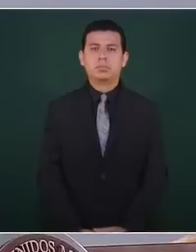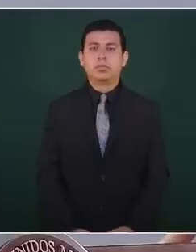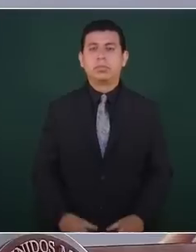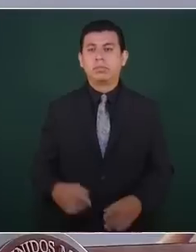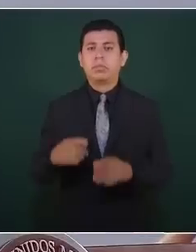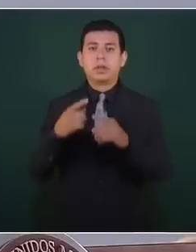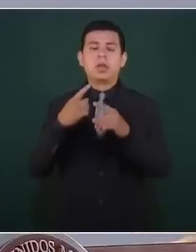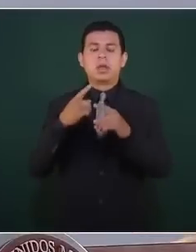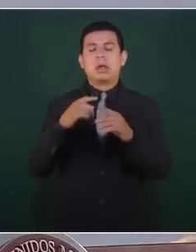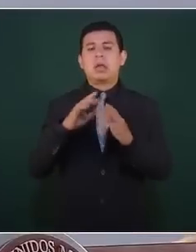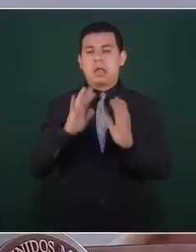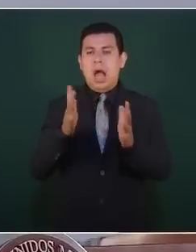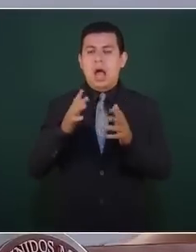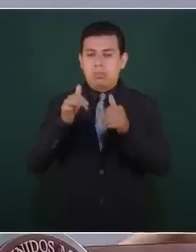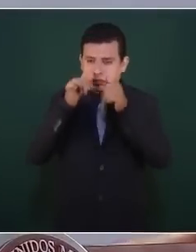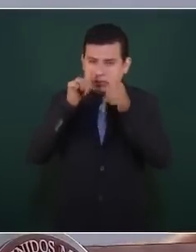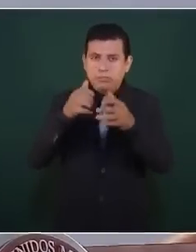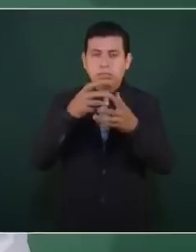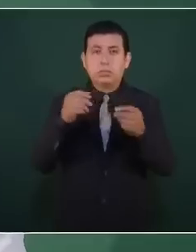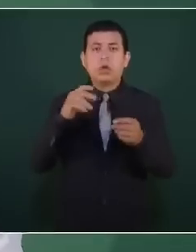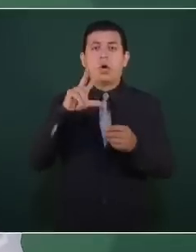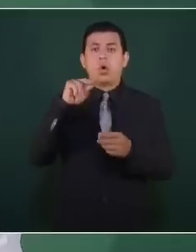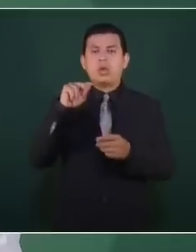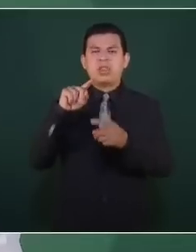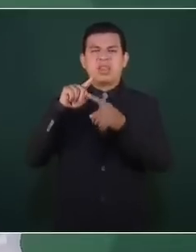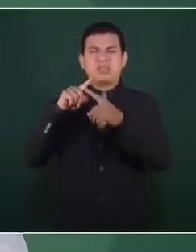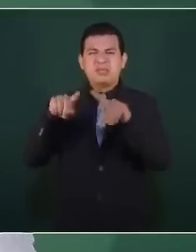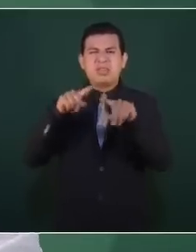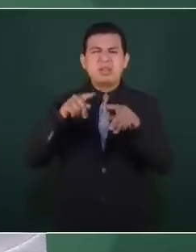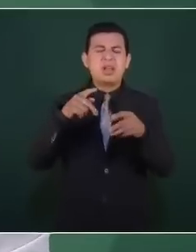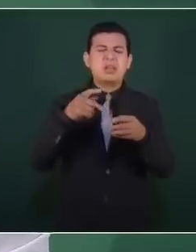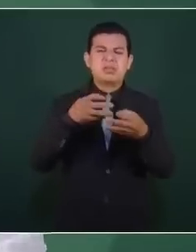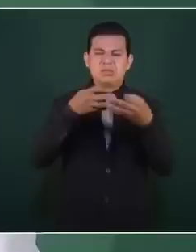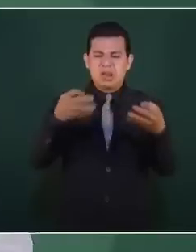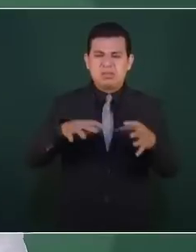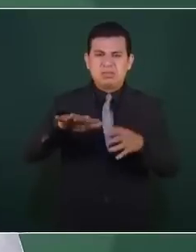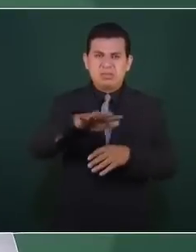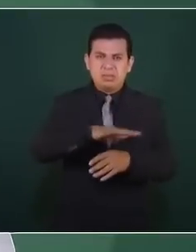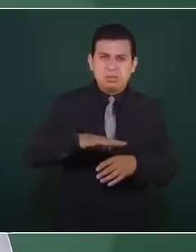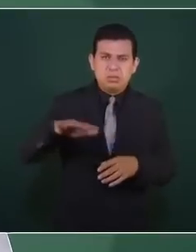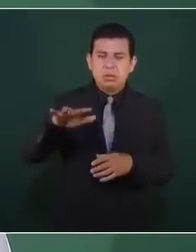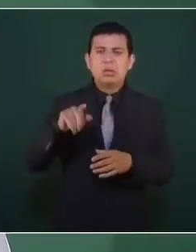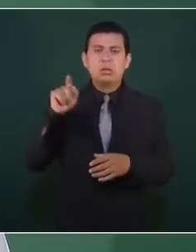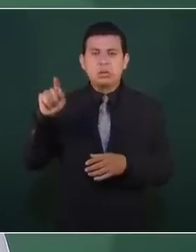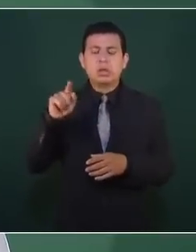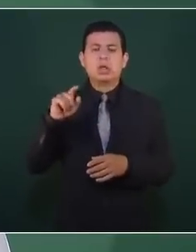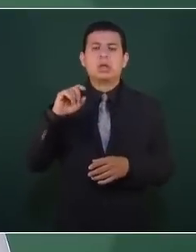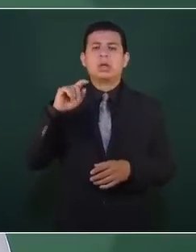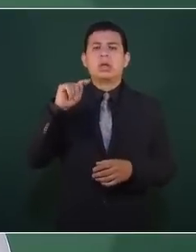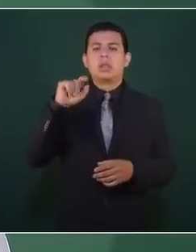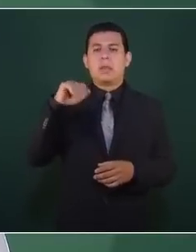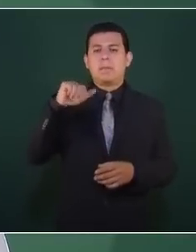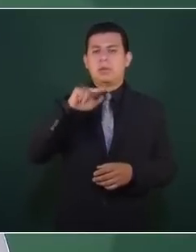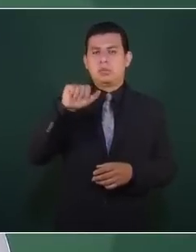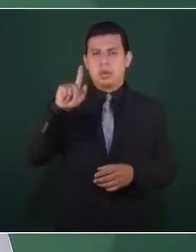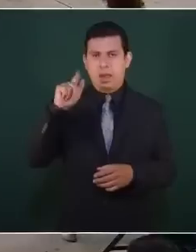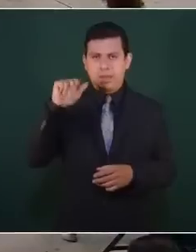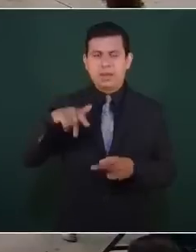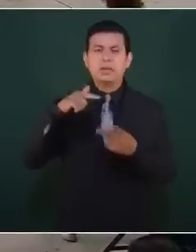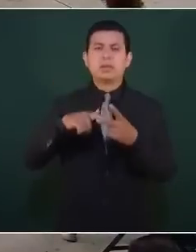conflictos agrarios, más de 46, el último, el de Tamazulapan del Espíritu Santo y San Pedro y San Pablo